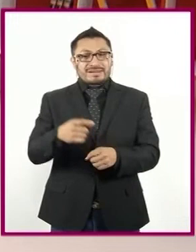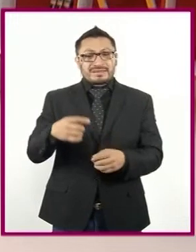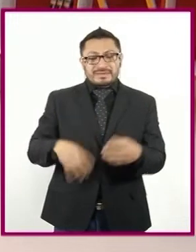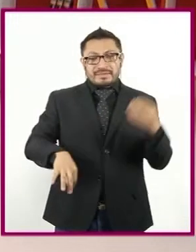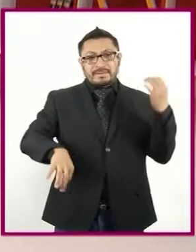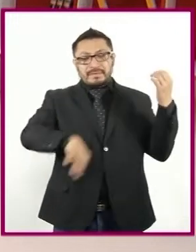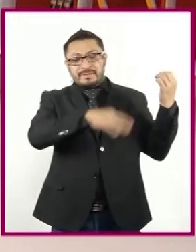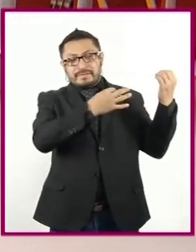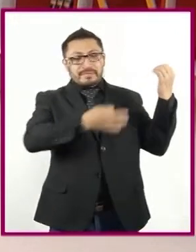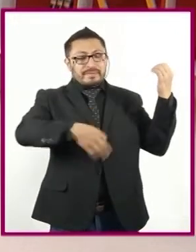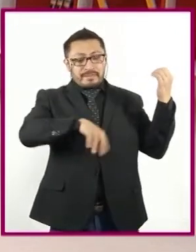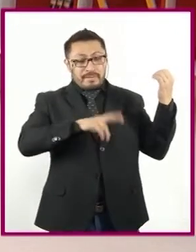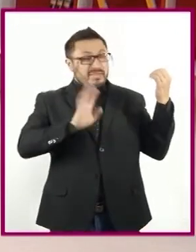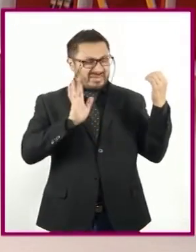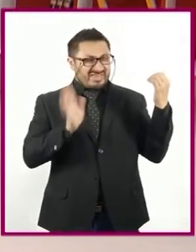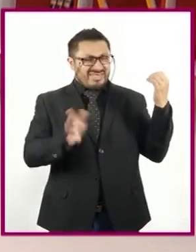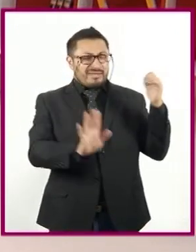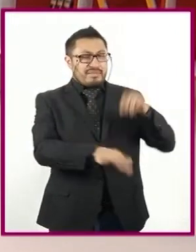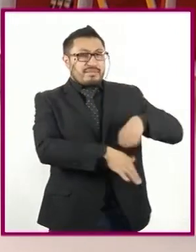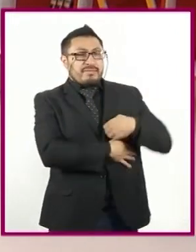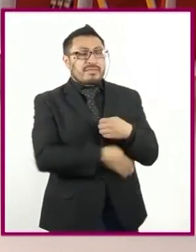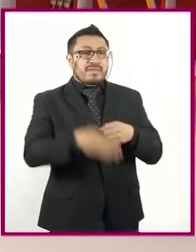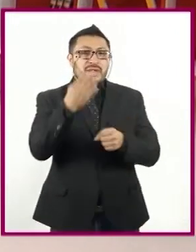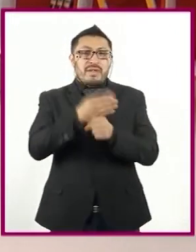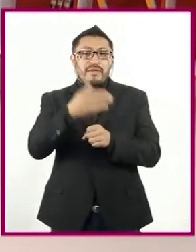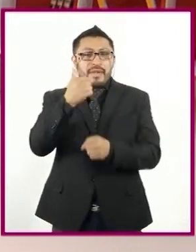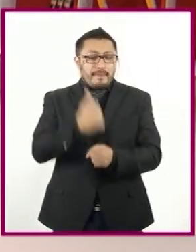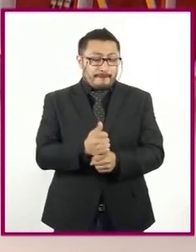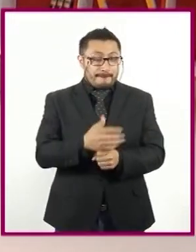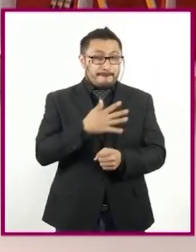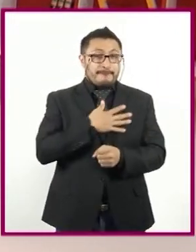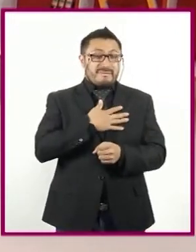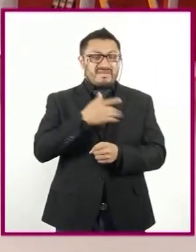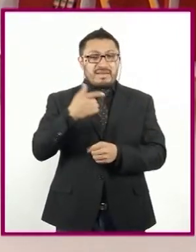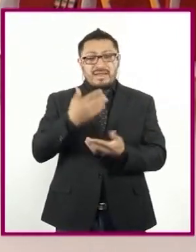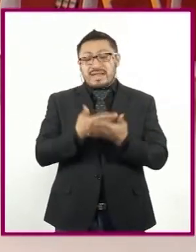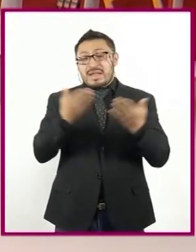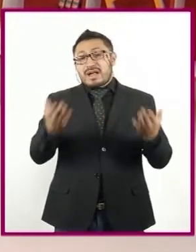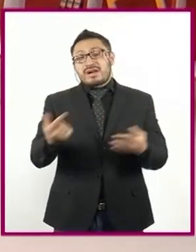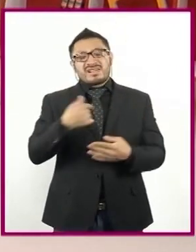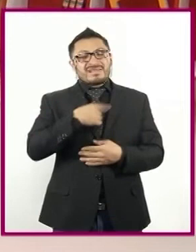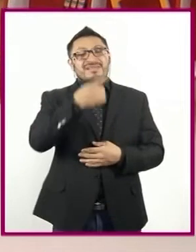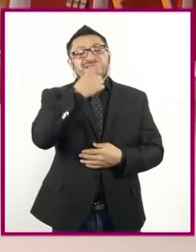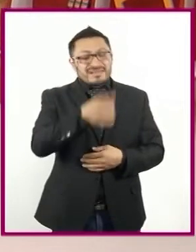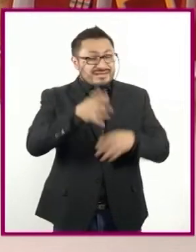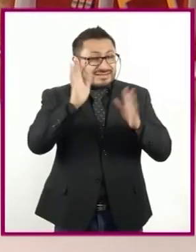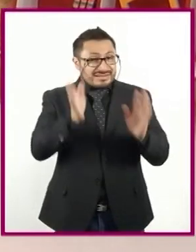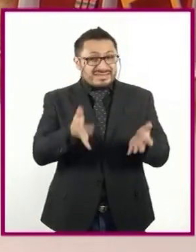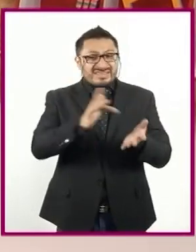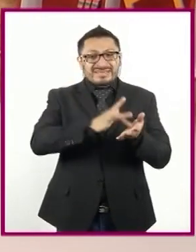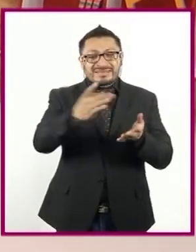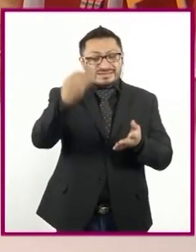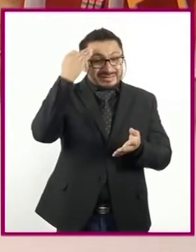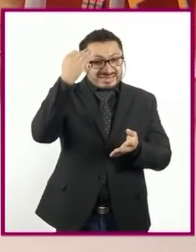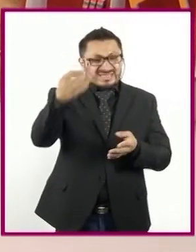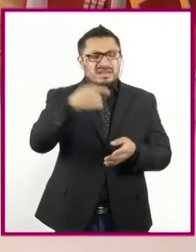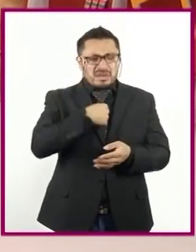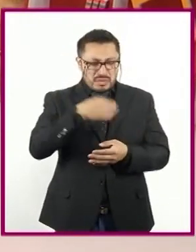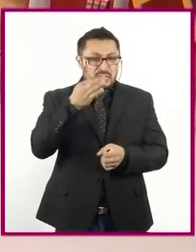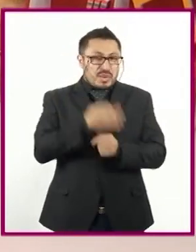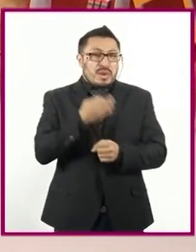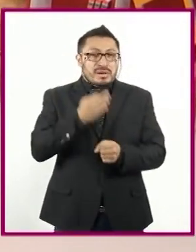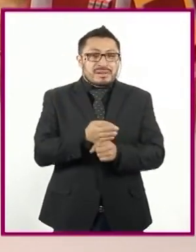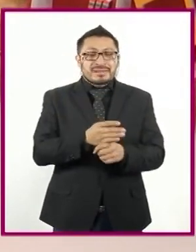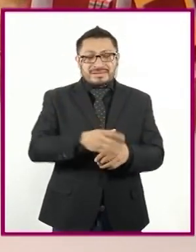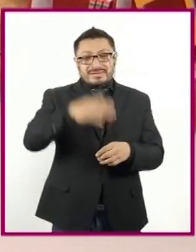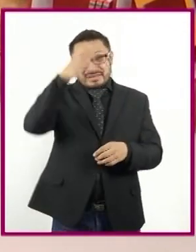violín ahí que estaba guardado de mi bisabuelo. Y ahora puedo decir que ya, gracias al tiempo que he tenido,